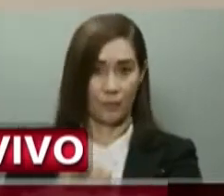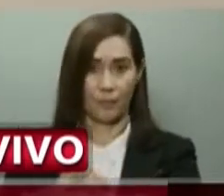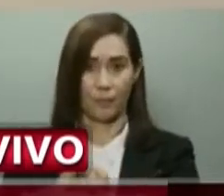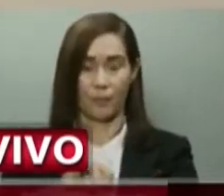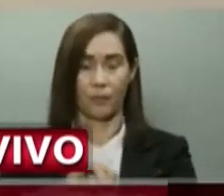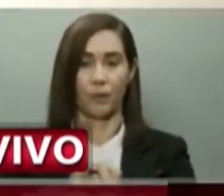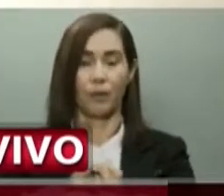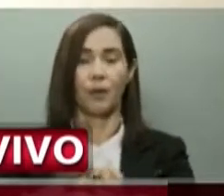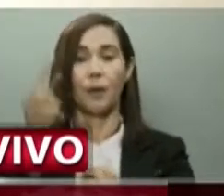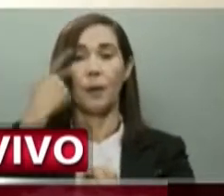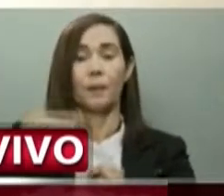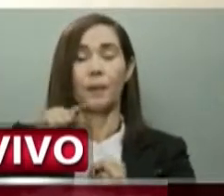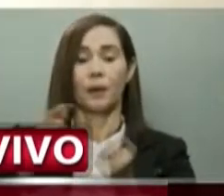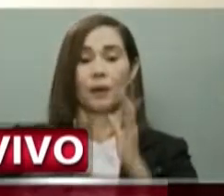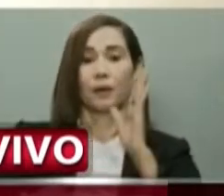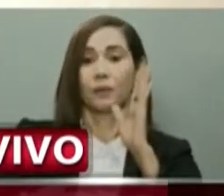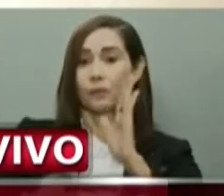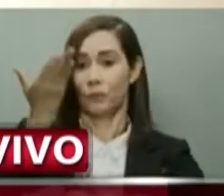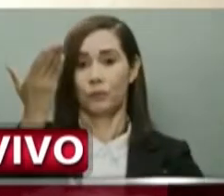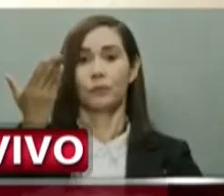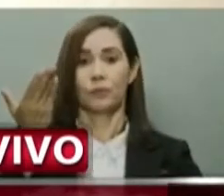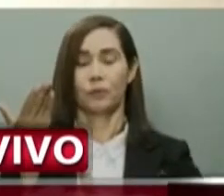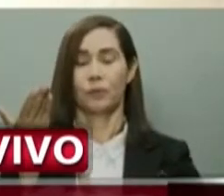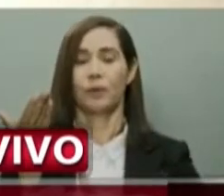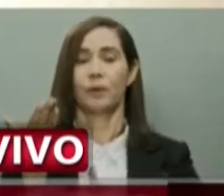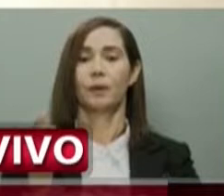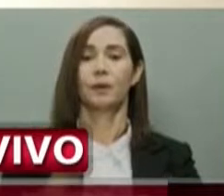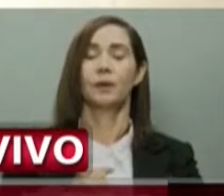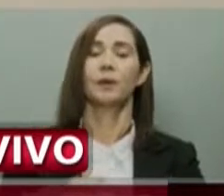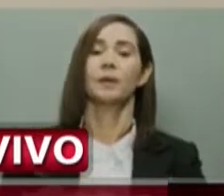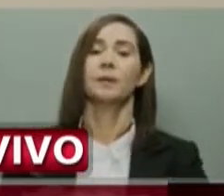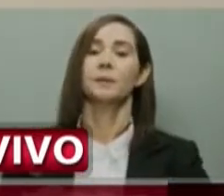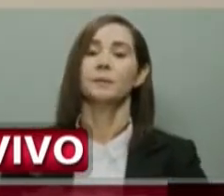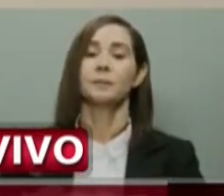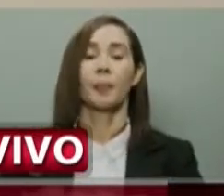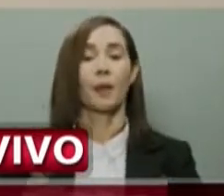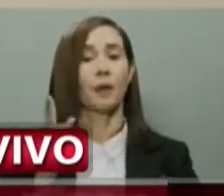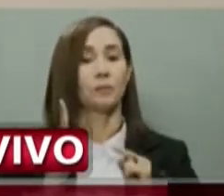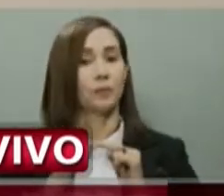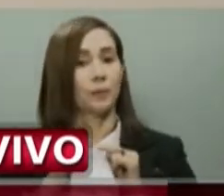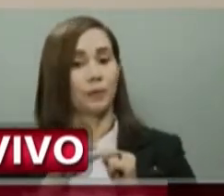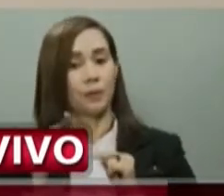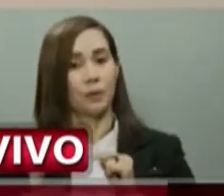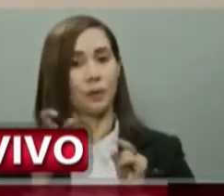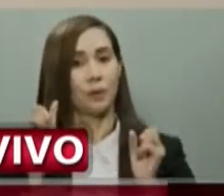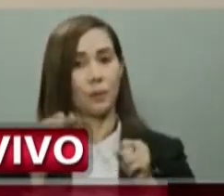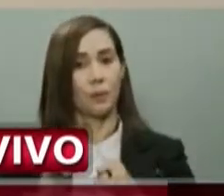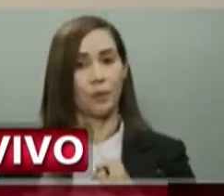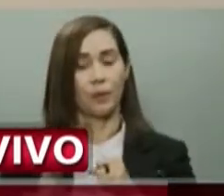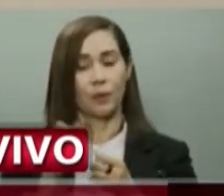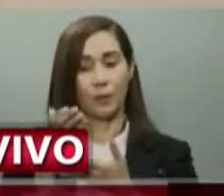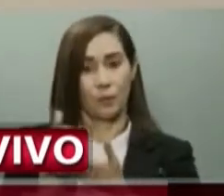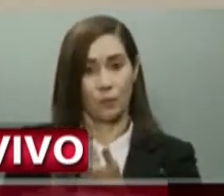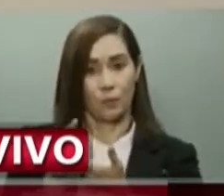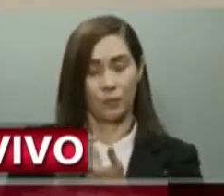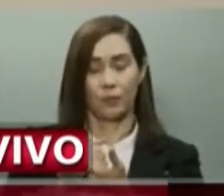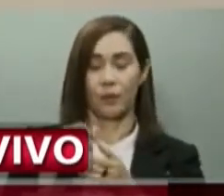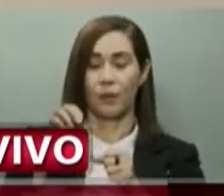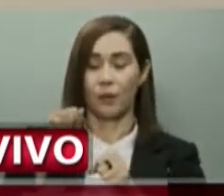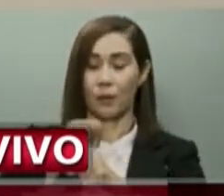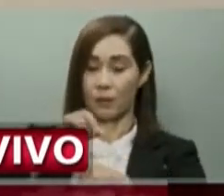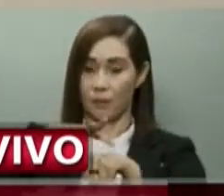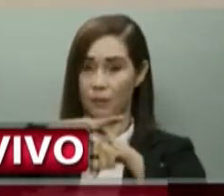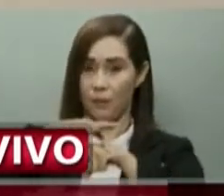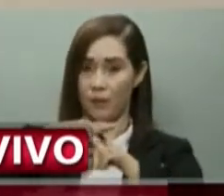fertilizantes para que no suban, para que en la medida que el consumidor, llámense los